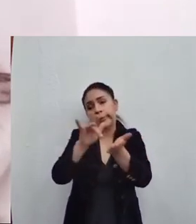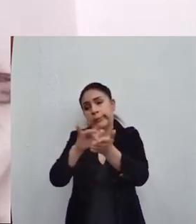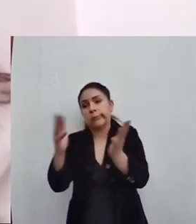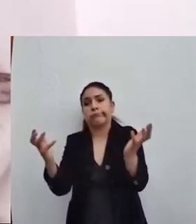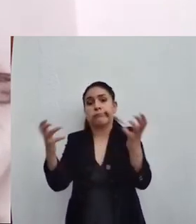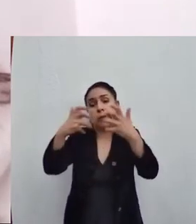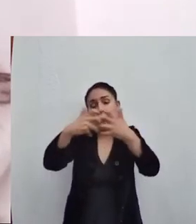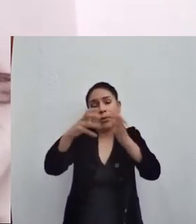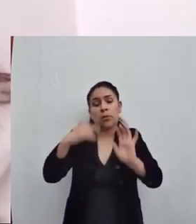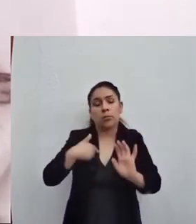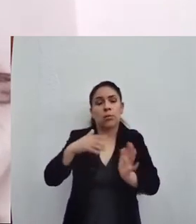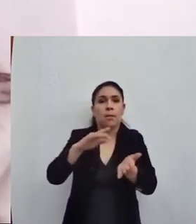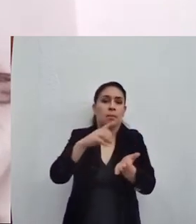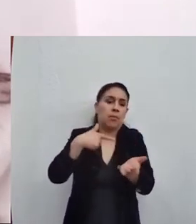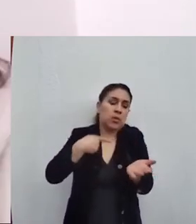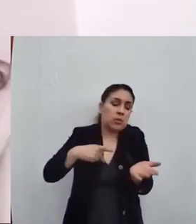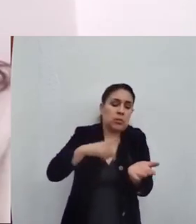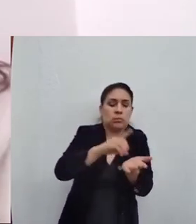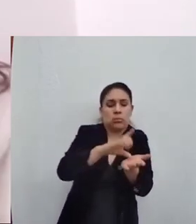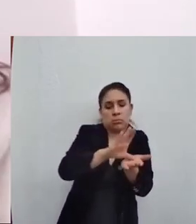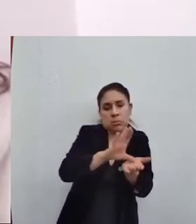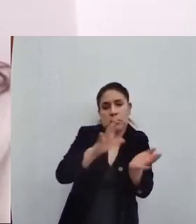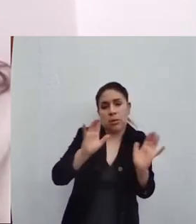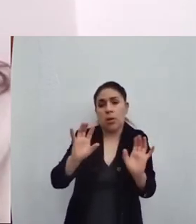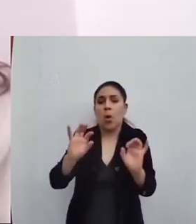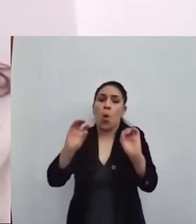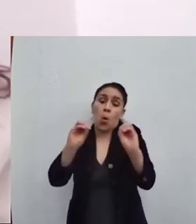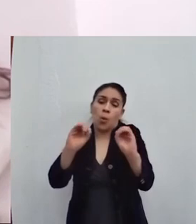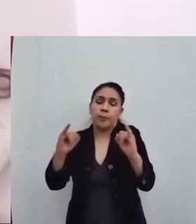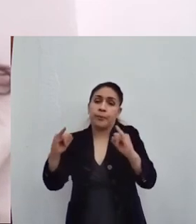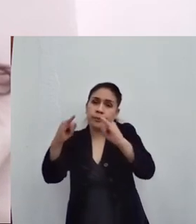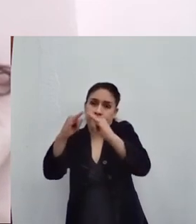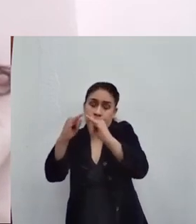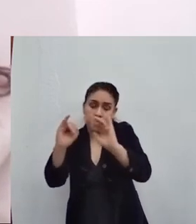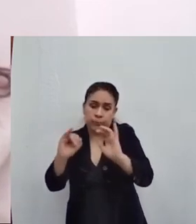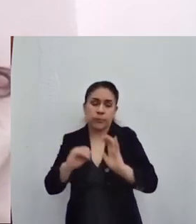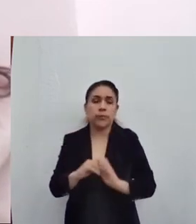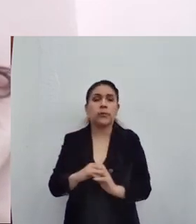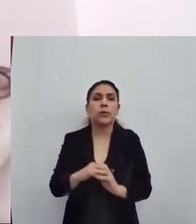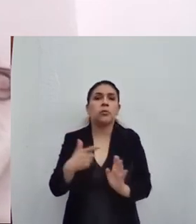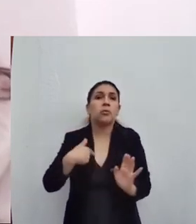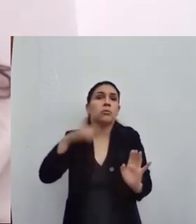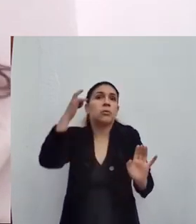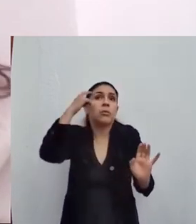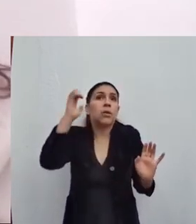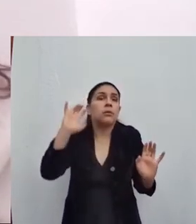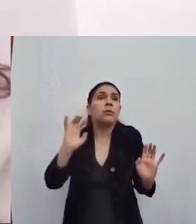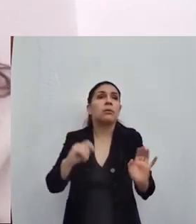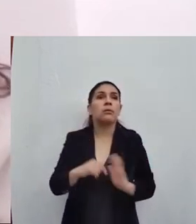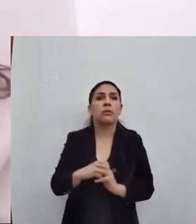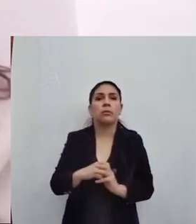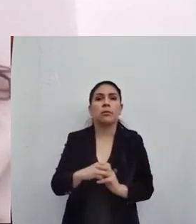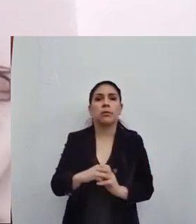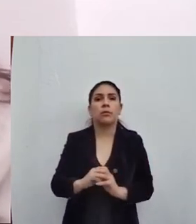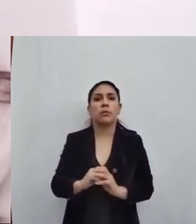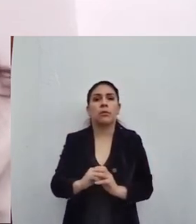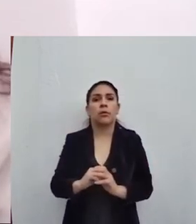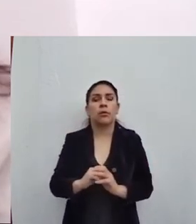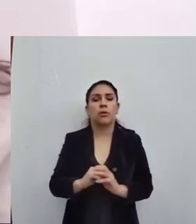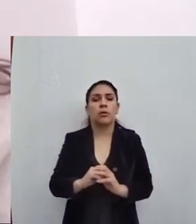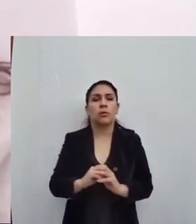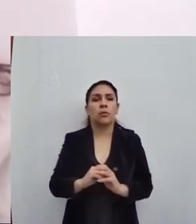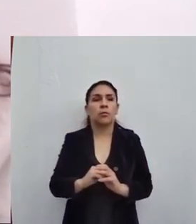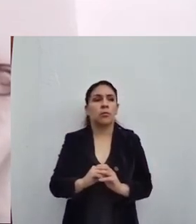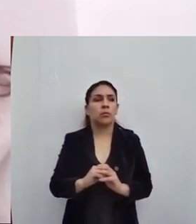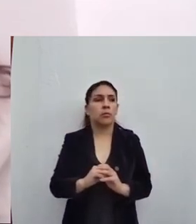con discapacidad y las instituciones que se generan. En mi caso, soy representante de un espacio,